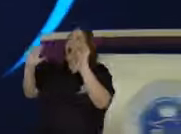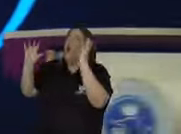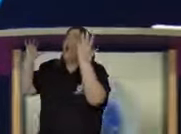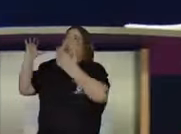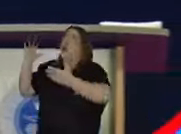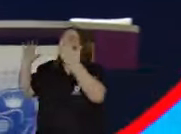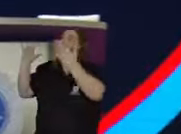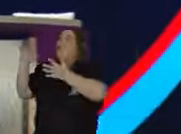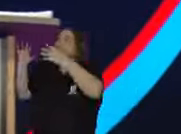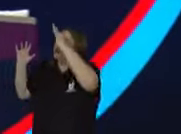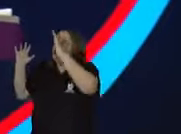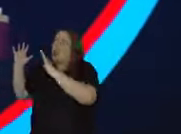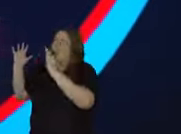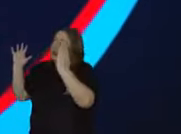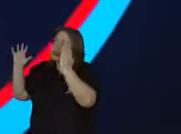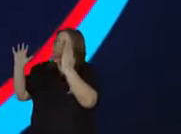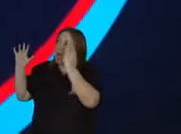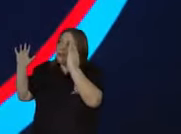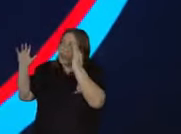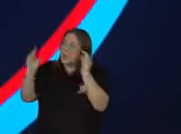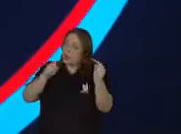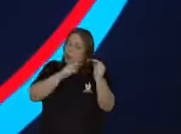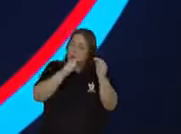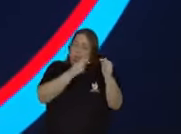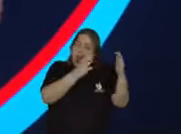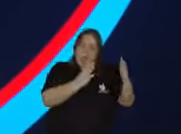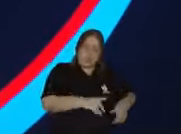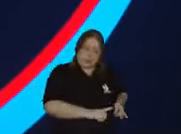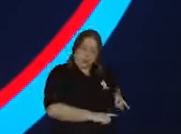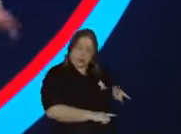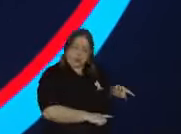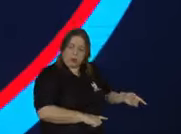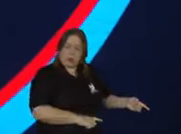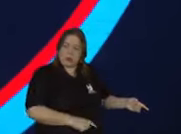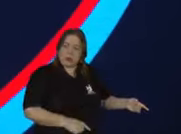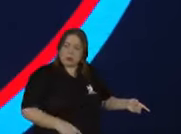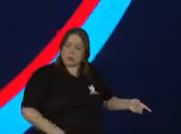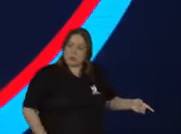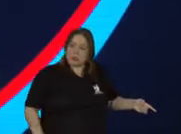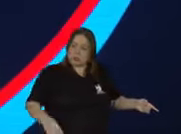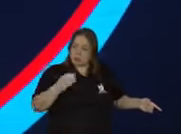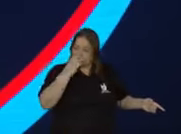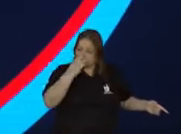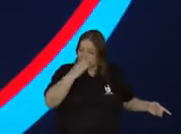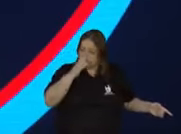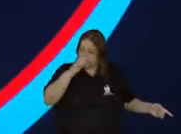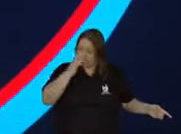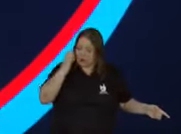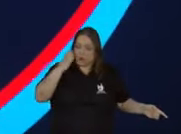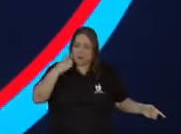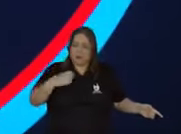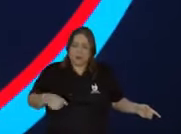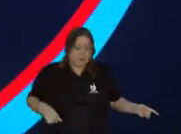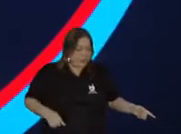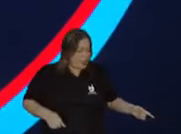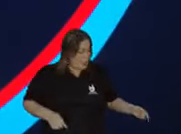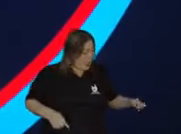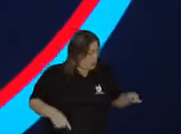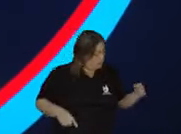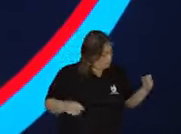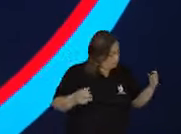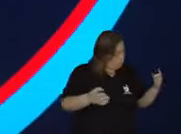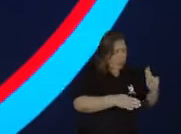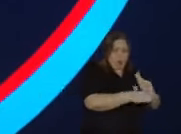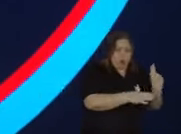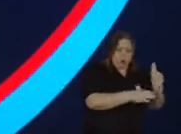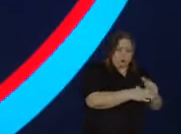batalla, conscientes del enemigo que tenemos enfrente. Pero el enemigo usa, básicamente se mueve con argumentos,